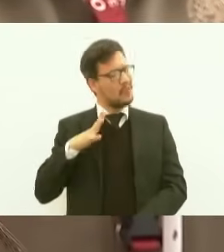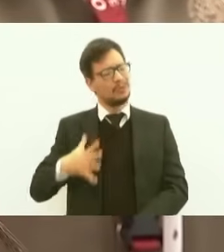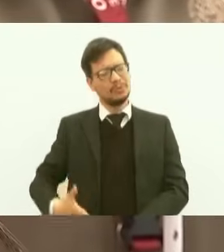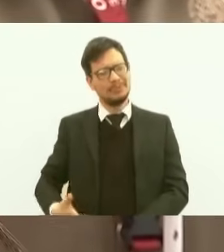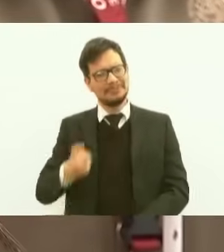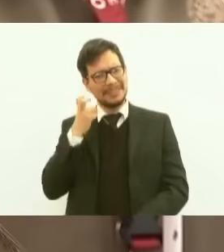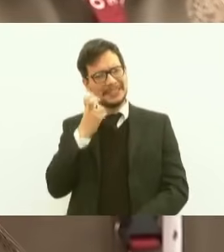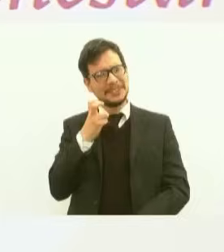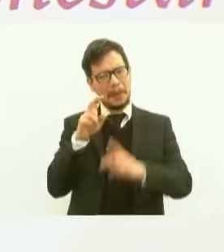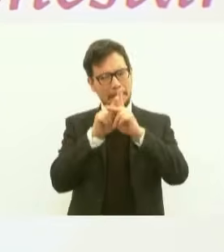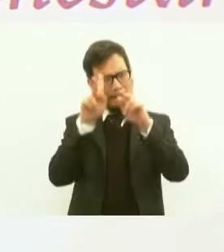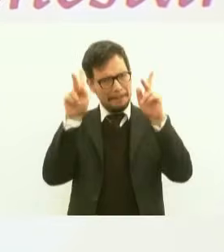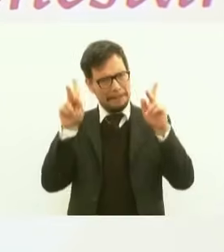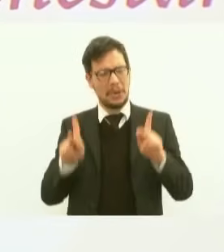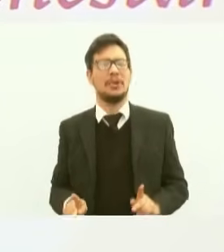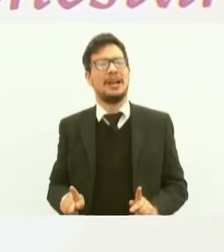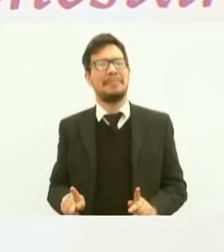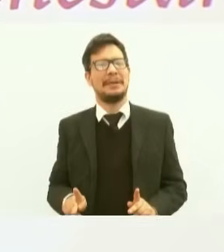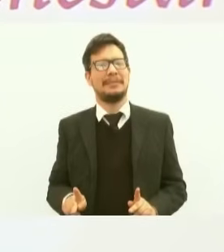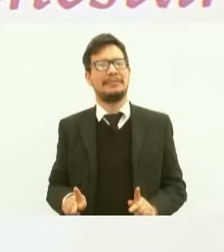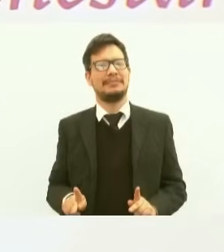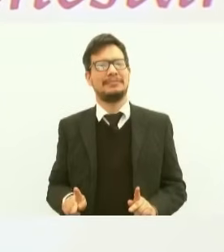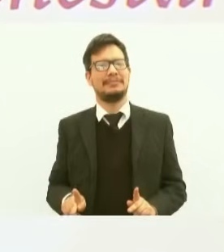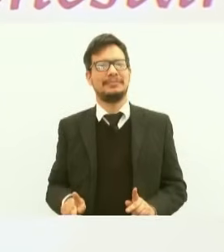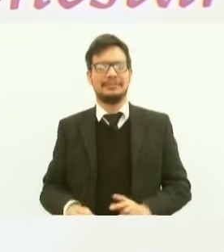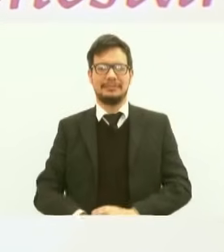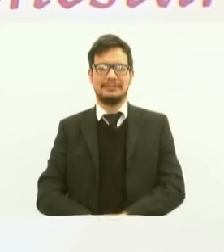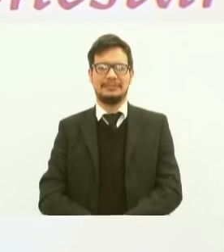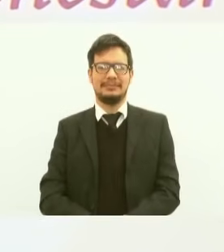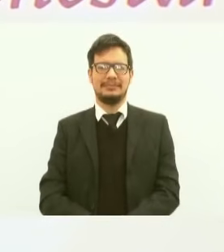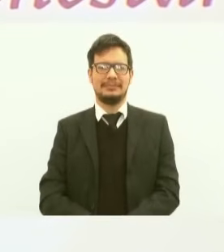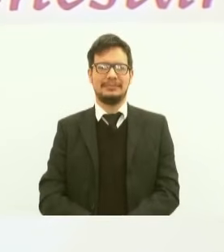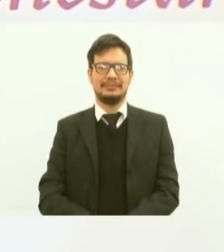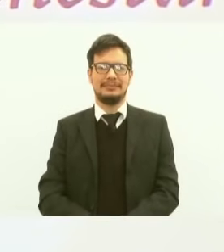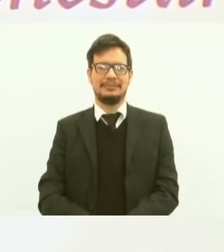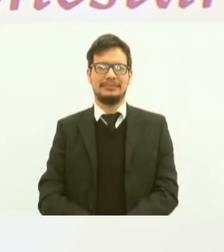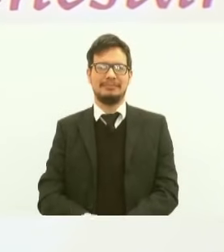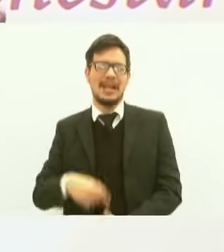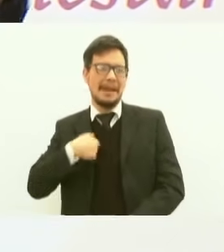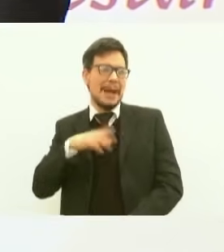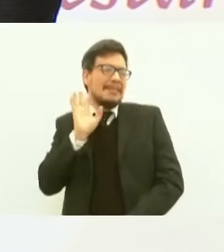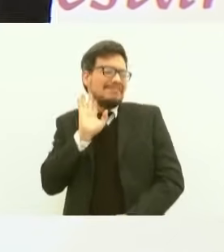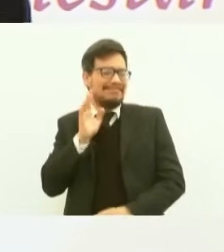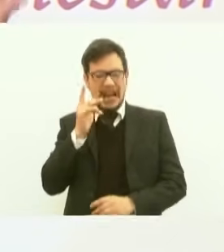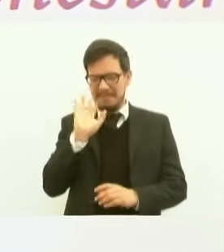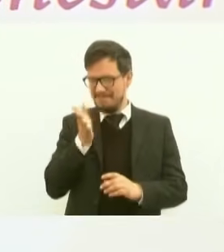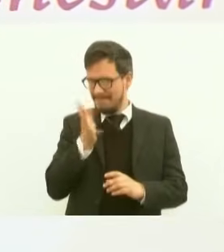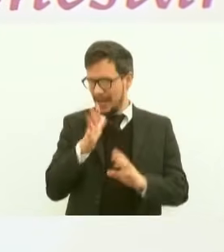tengan una idea, en 5